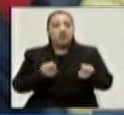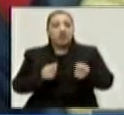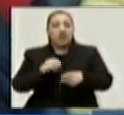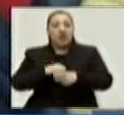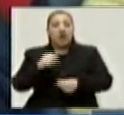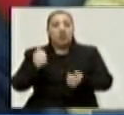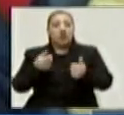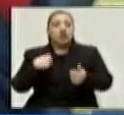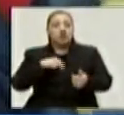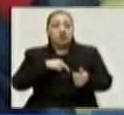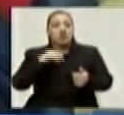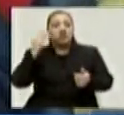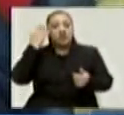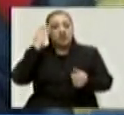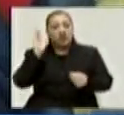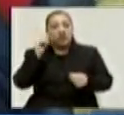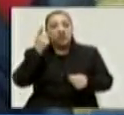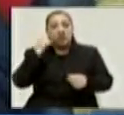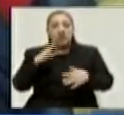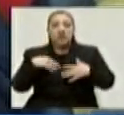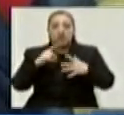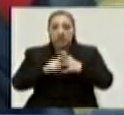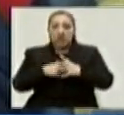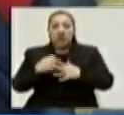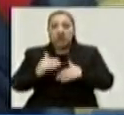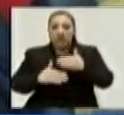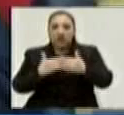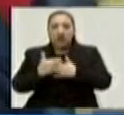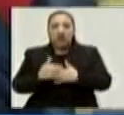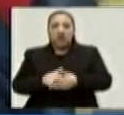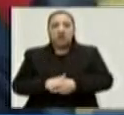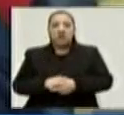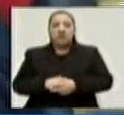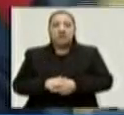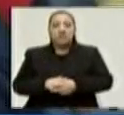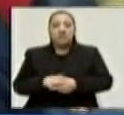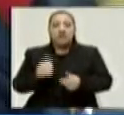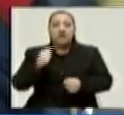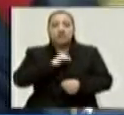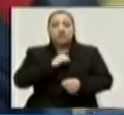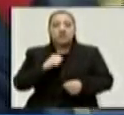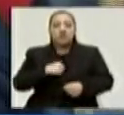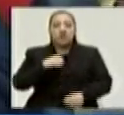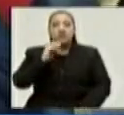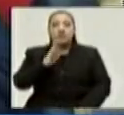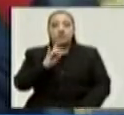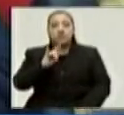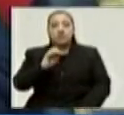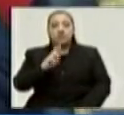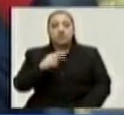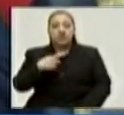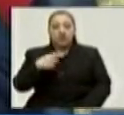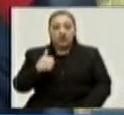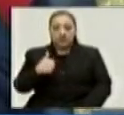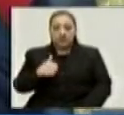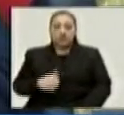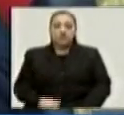la cual tomamos conocimiento para iniciar este proceso al señor Manuel Burga